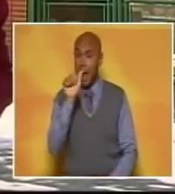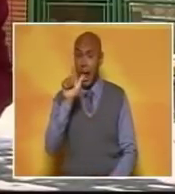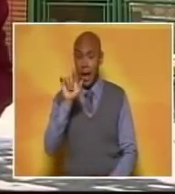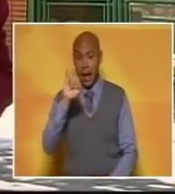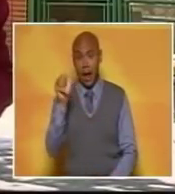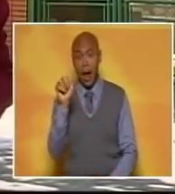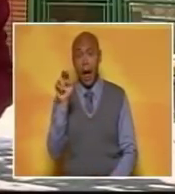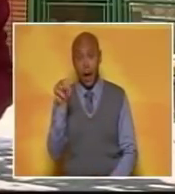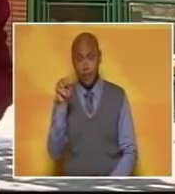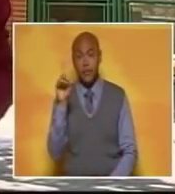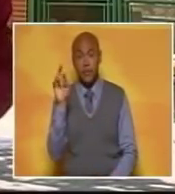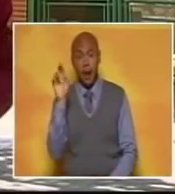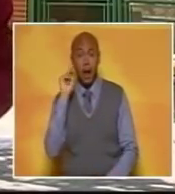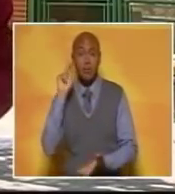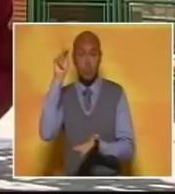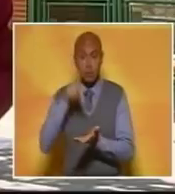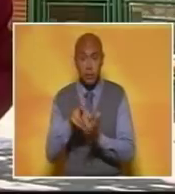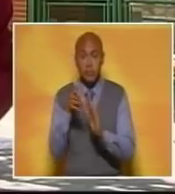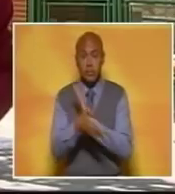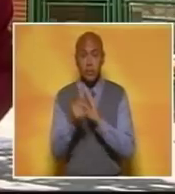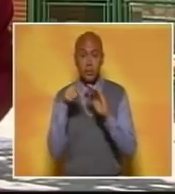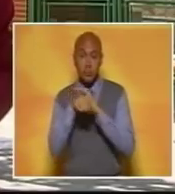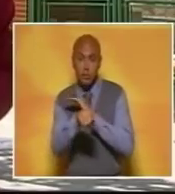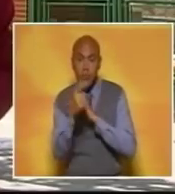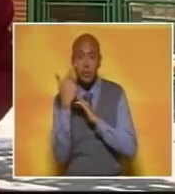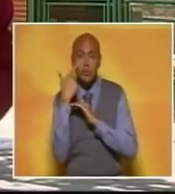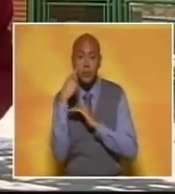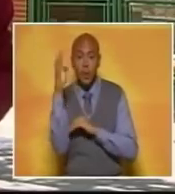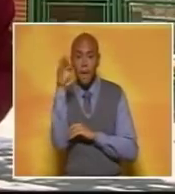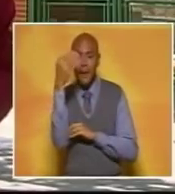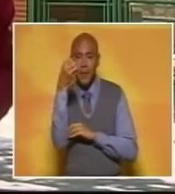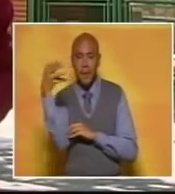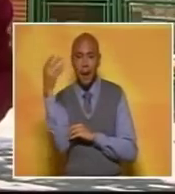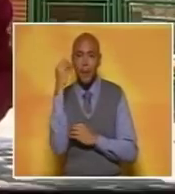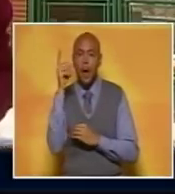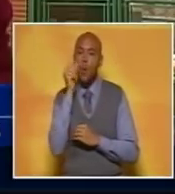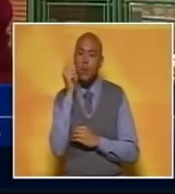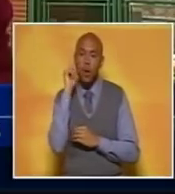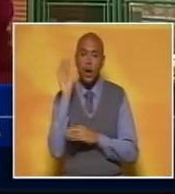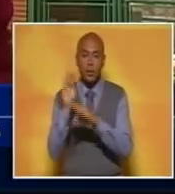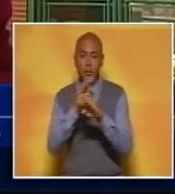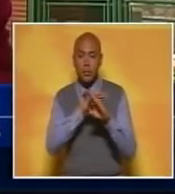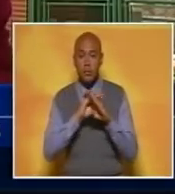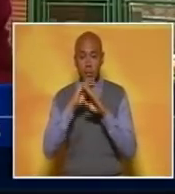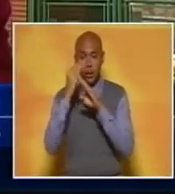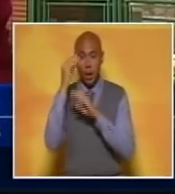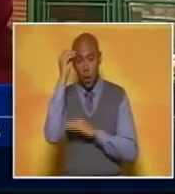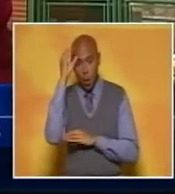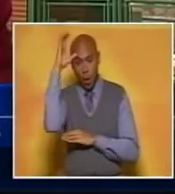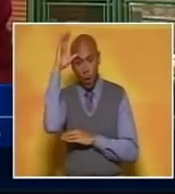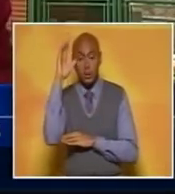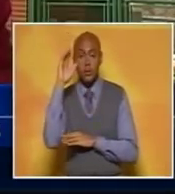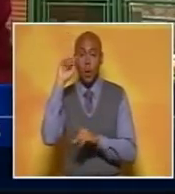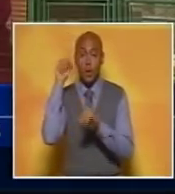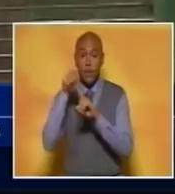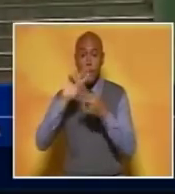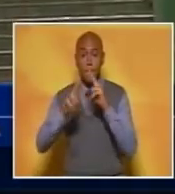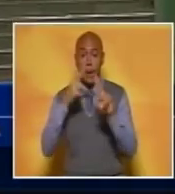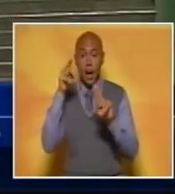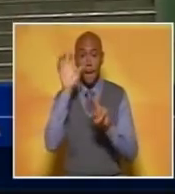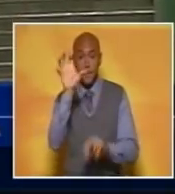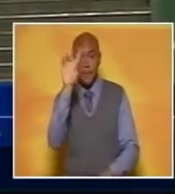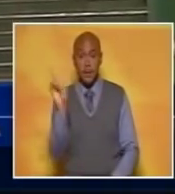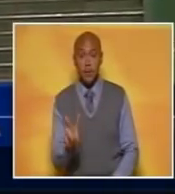de Miranda para ingresar al concierto Banderas Blancas, cuya consigna era concientizar a los jóvenes por la paz en el país. Se